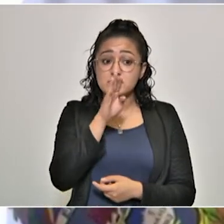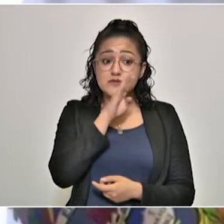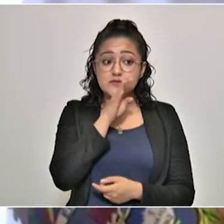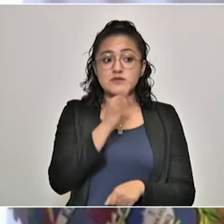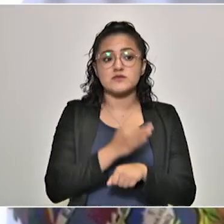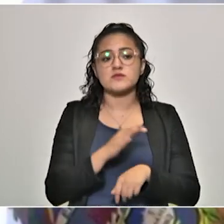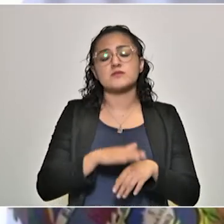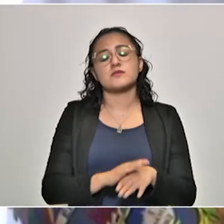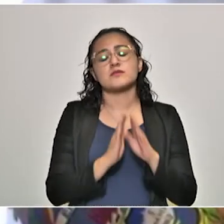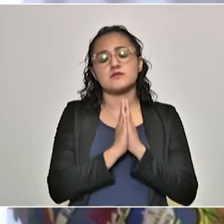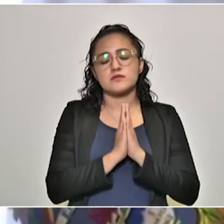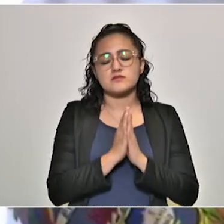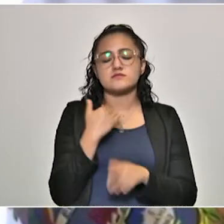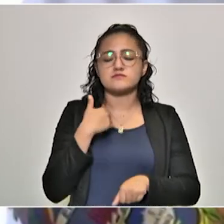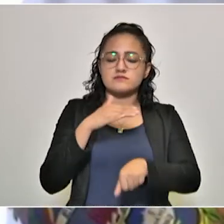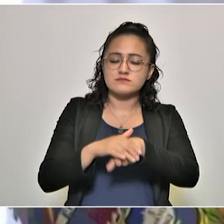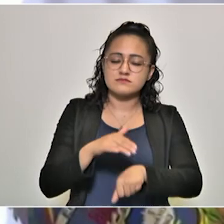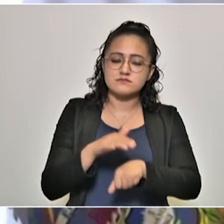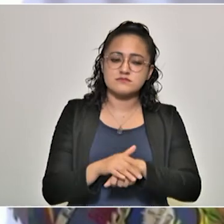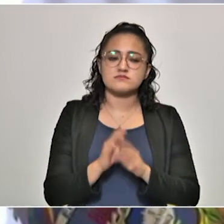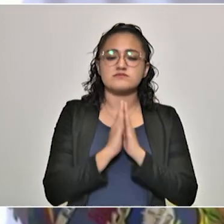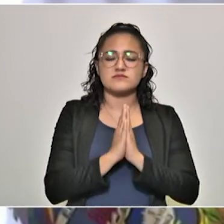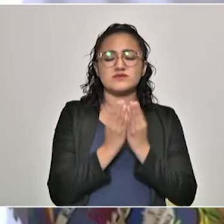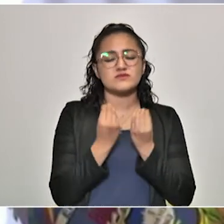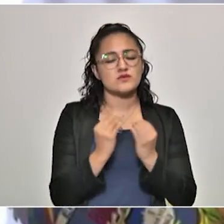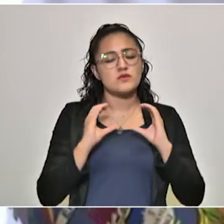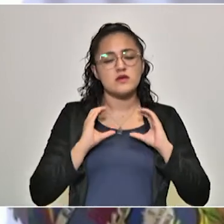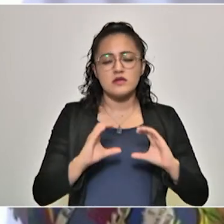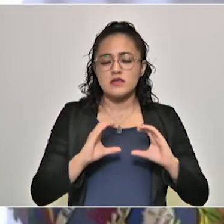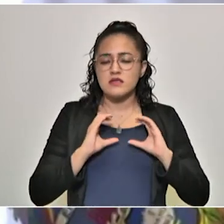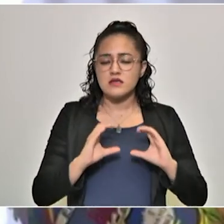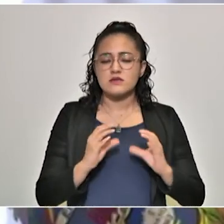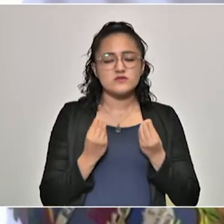les hacemos este llamado de extremo cuidado.